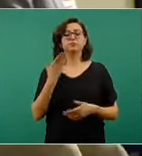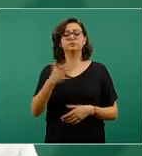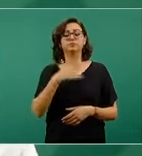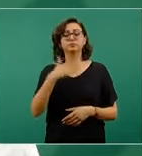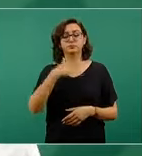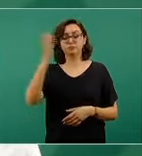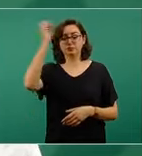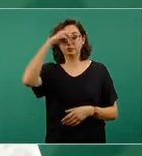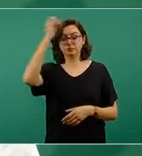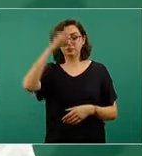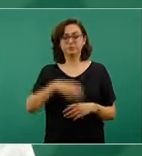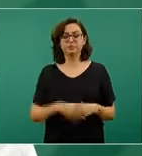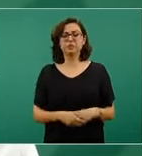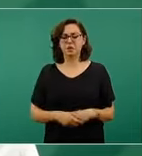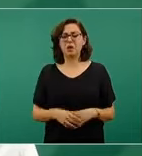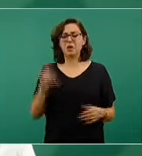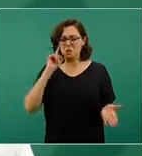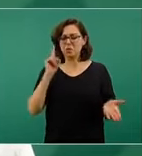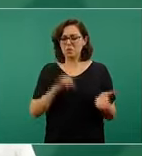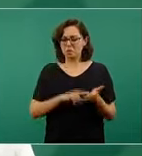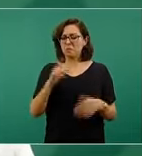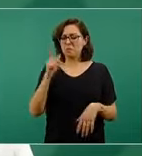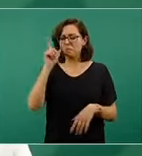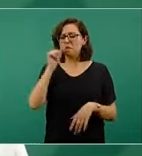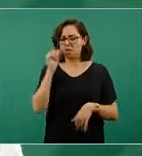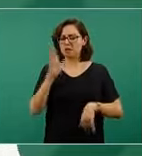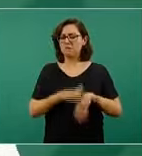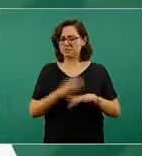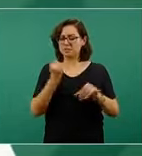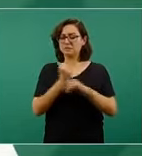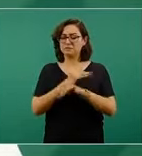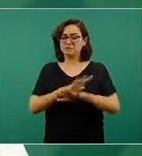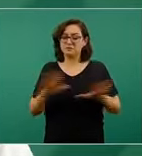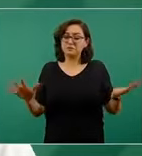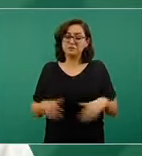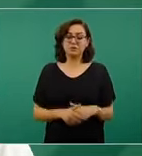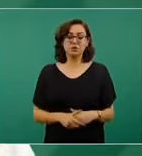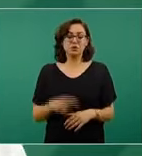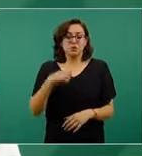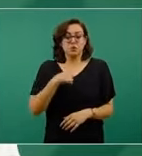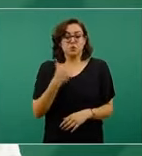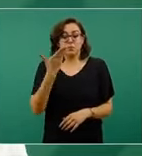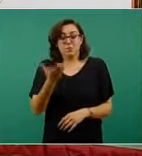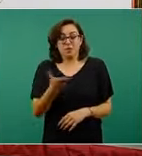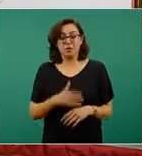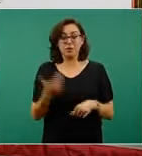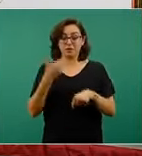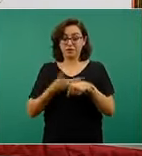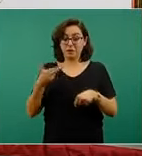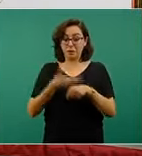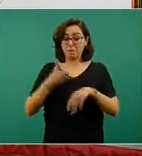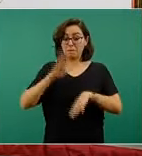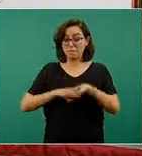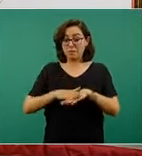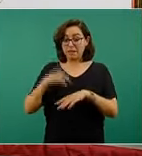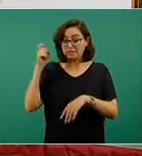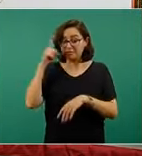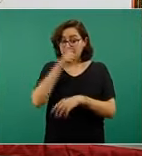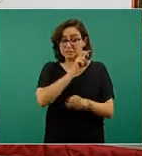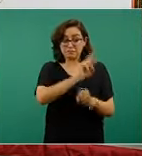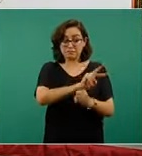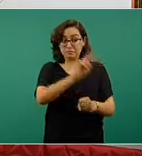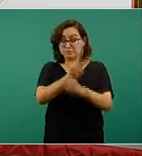yo creo que mañana vamos a poder comentar esto en el Pulso de la Salud. En general, todo aquello que implica una logística más compleja de